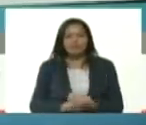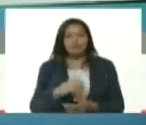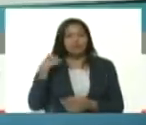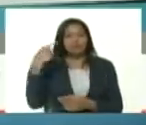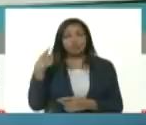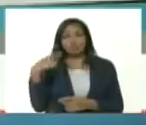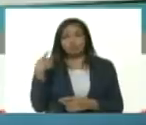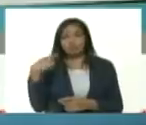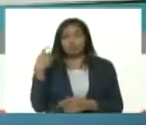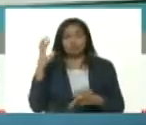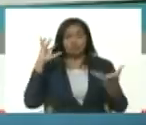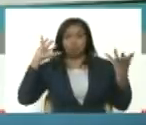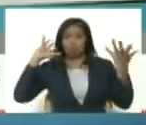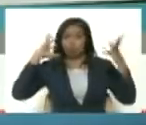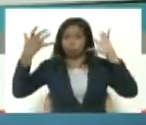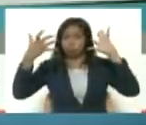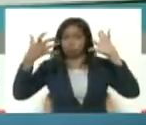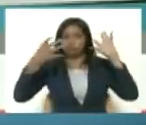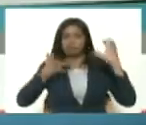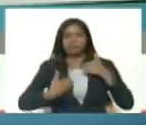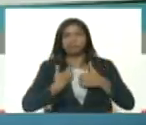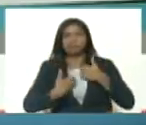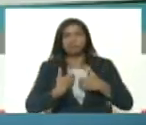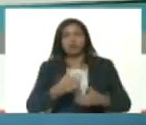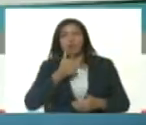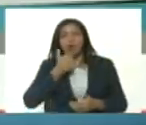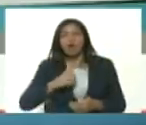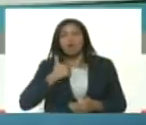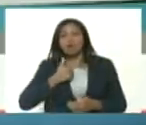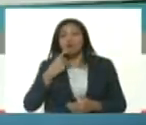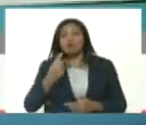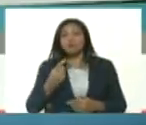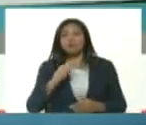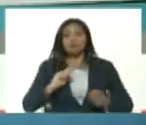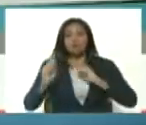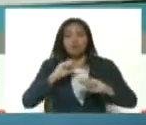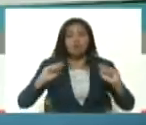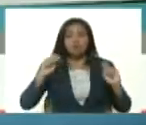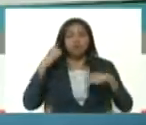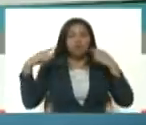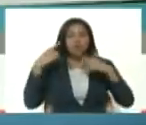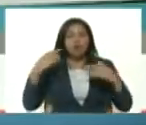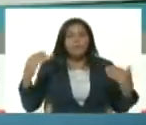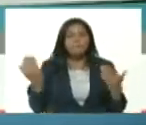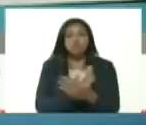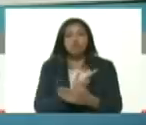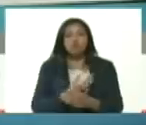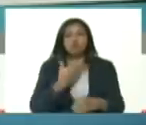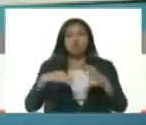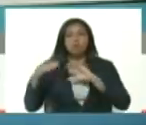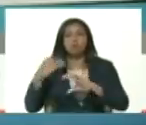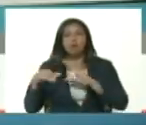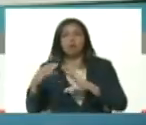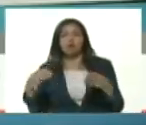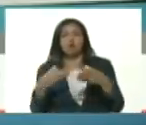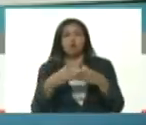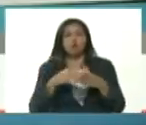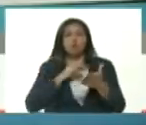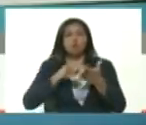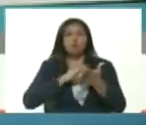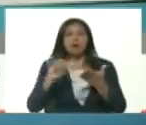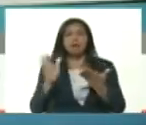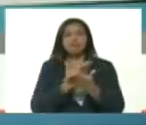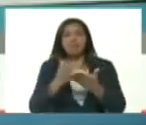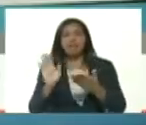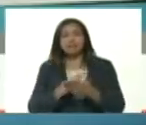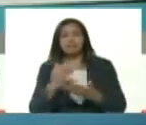locos. Están tan locos y desesperados que cualquier cosa que uno dice, ellos se mueven y se vuelven locos y se escriben por los grupos de WhatsApp. Hay que eliminar la